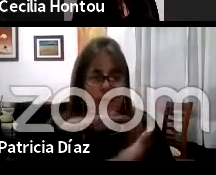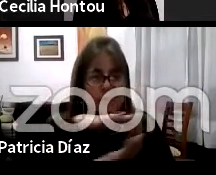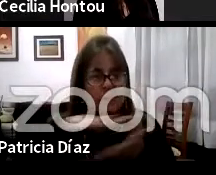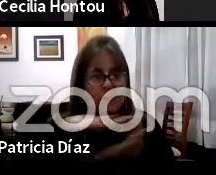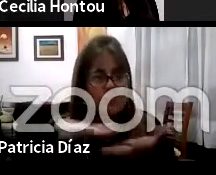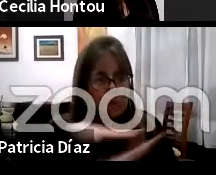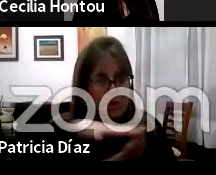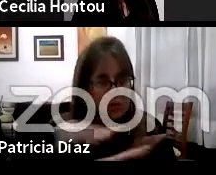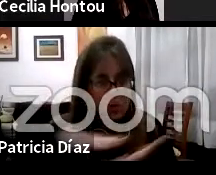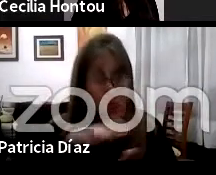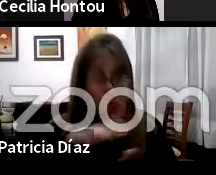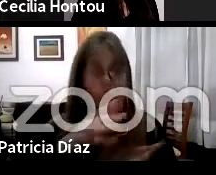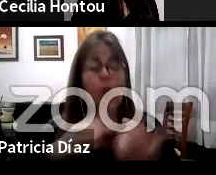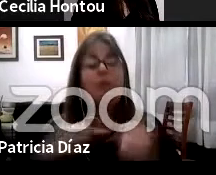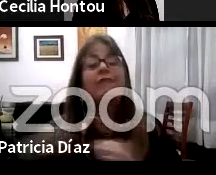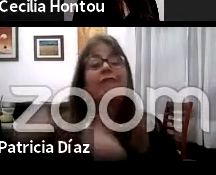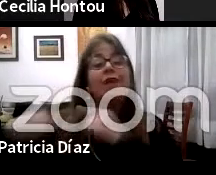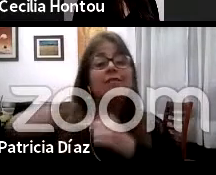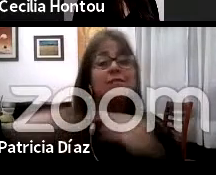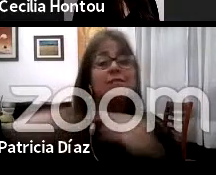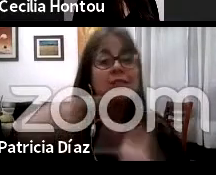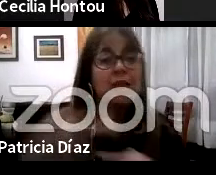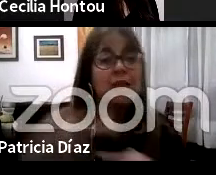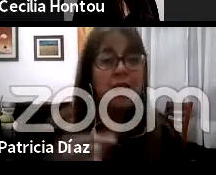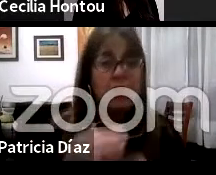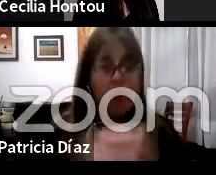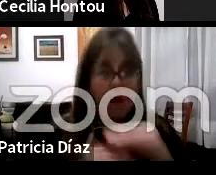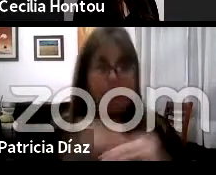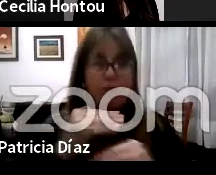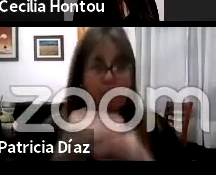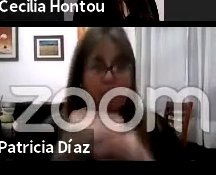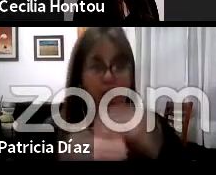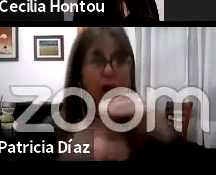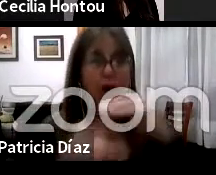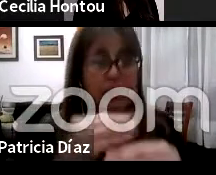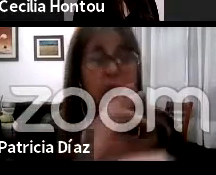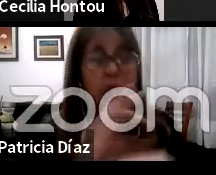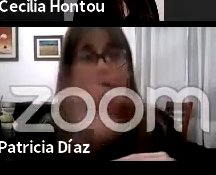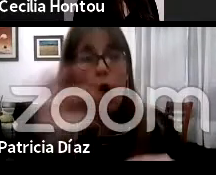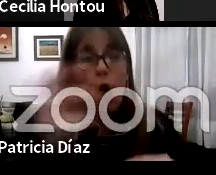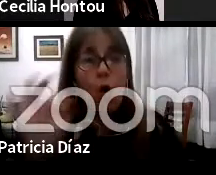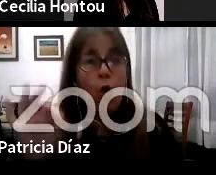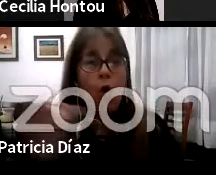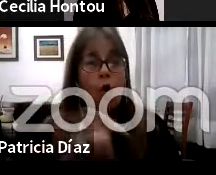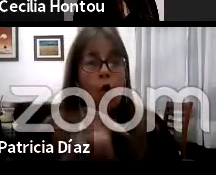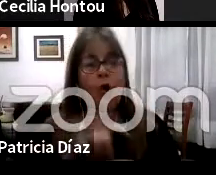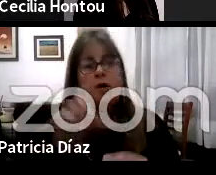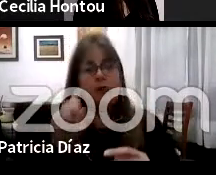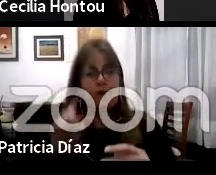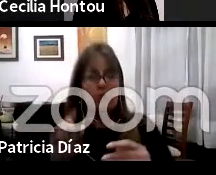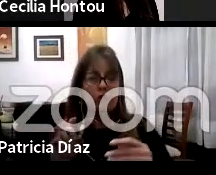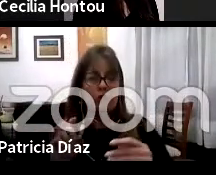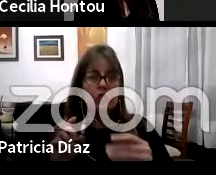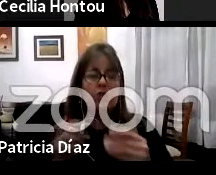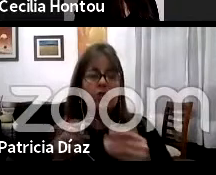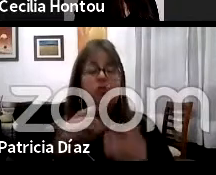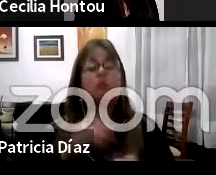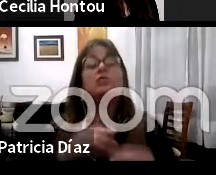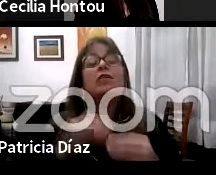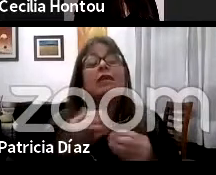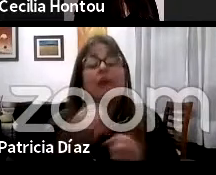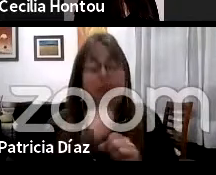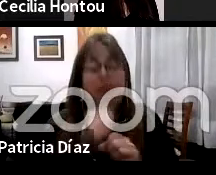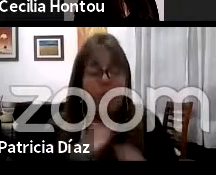van siguiendo justamente los avances o los retrocesos que pueda haber en esta línea. Más allá